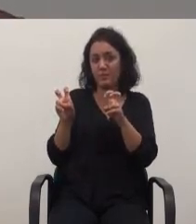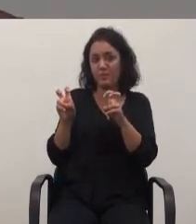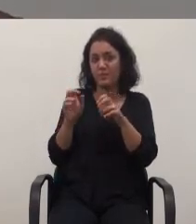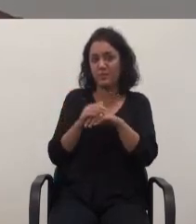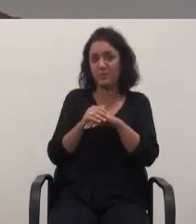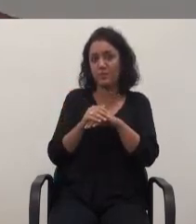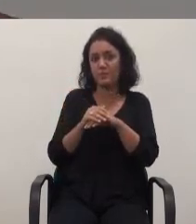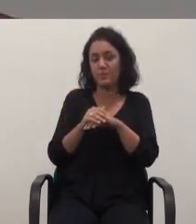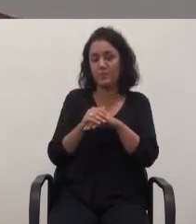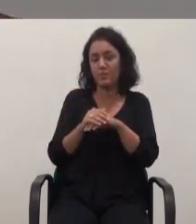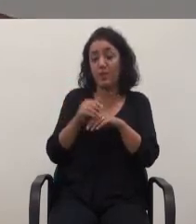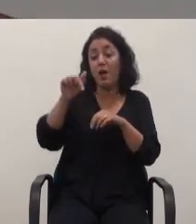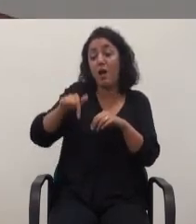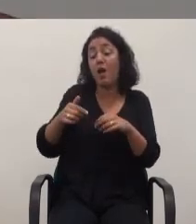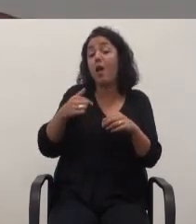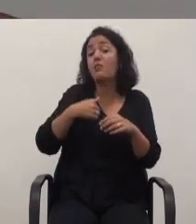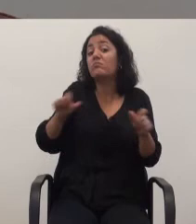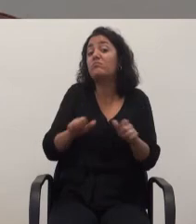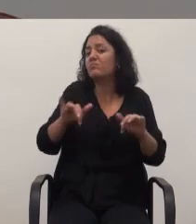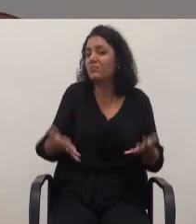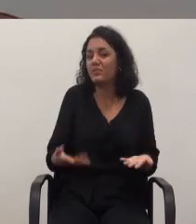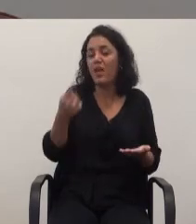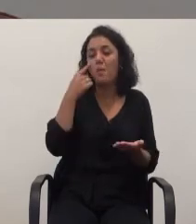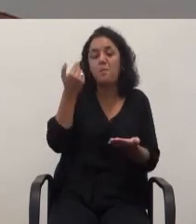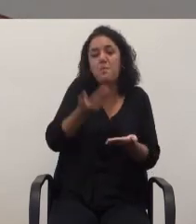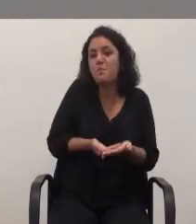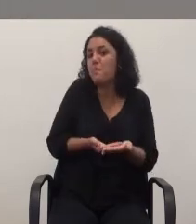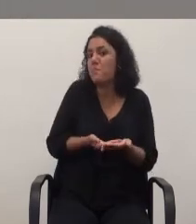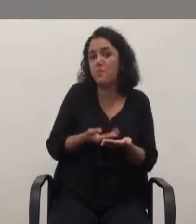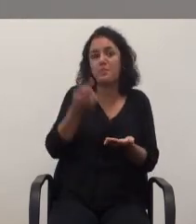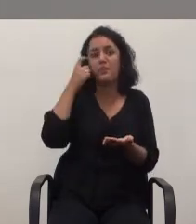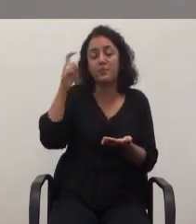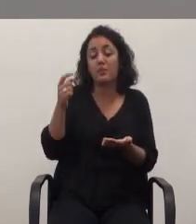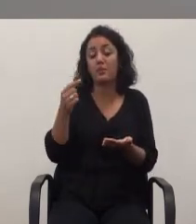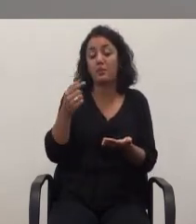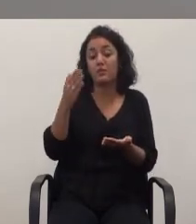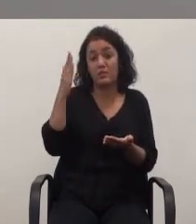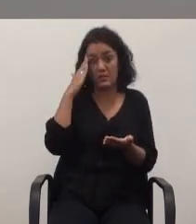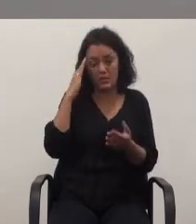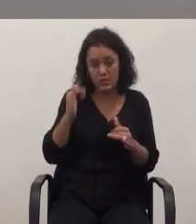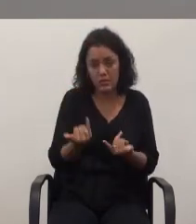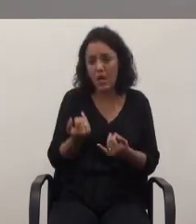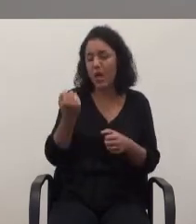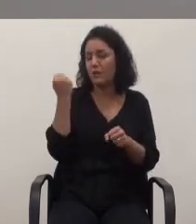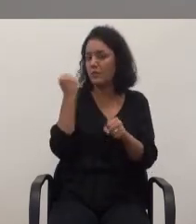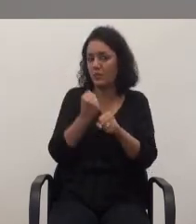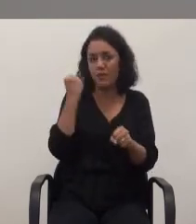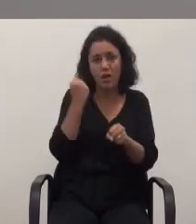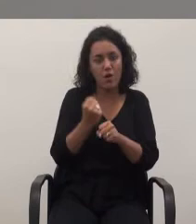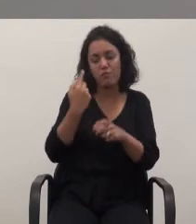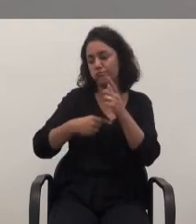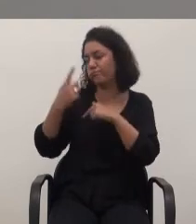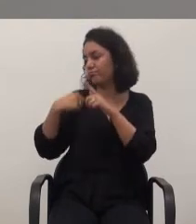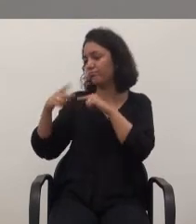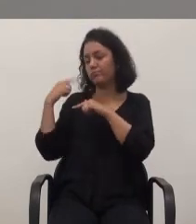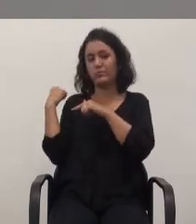algunas ideas. Entiendo que se ha venido trabajando sostenidamente para aumentar